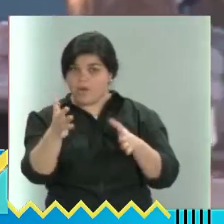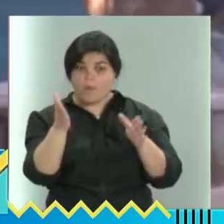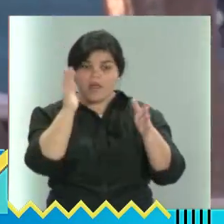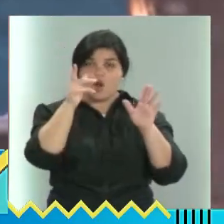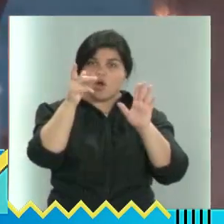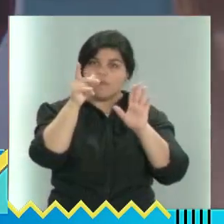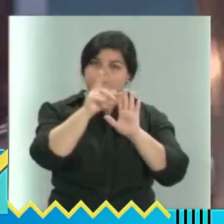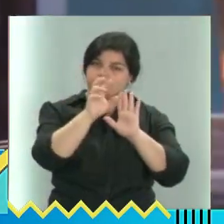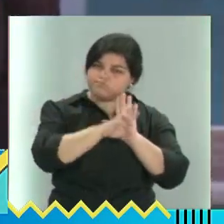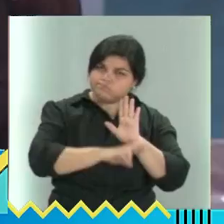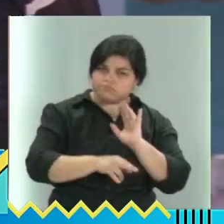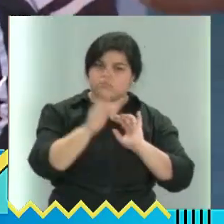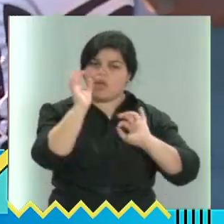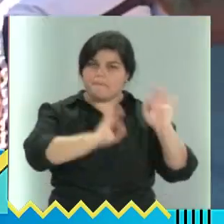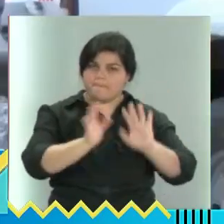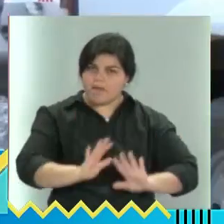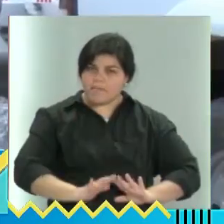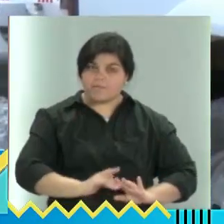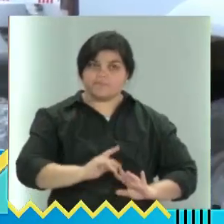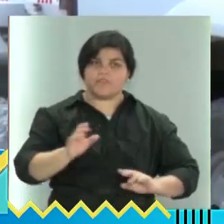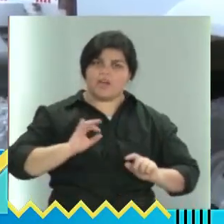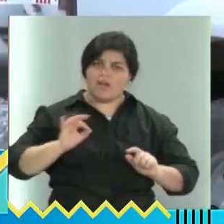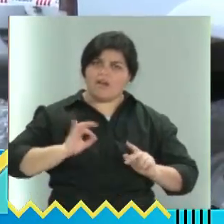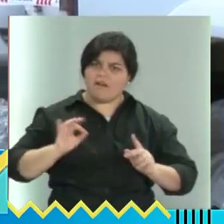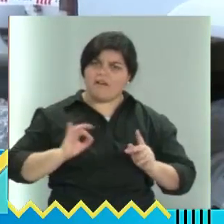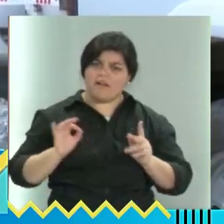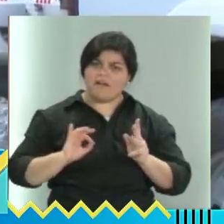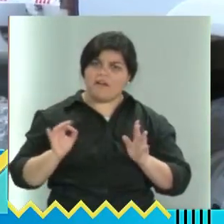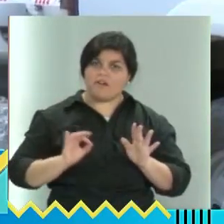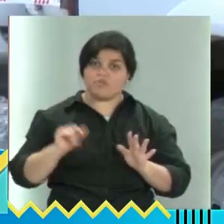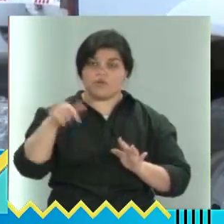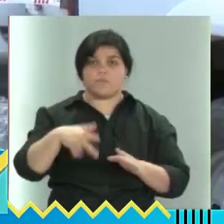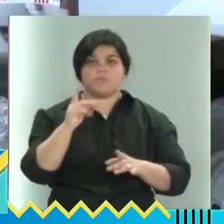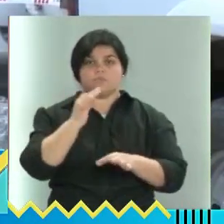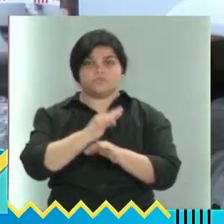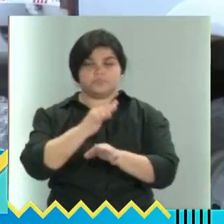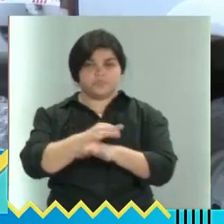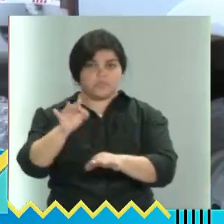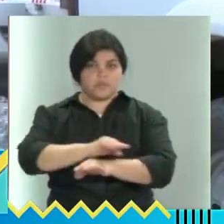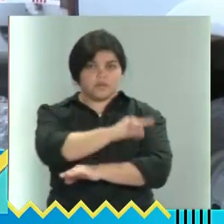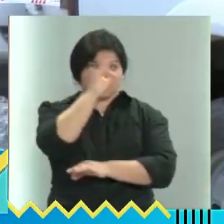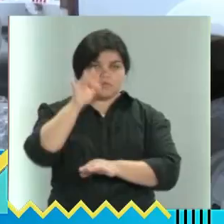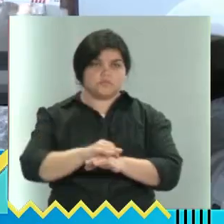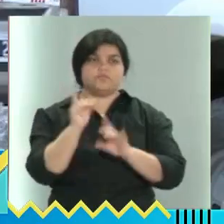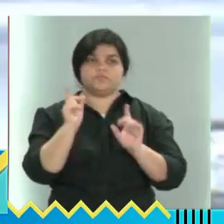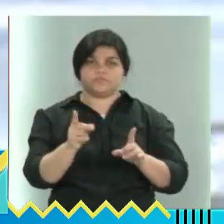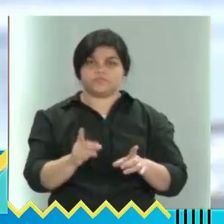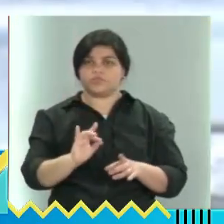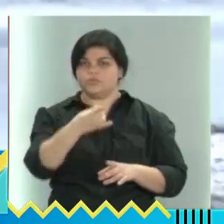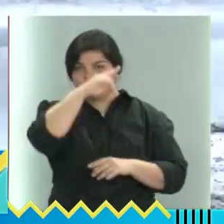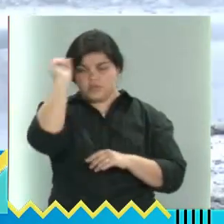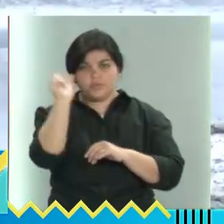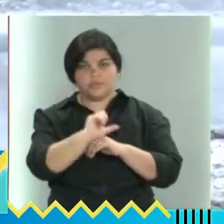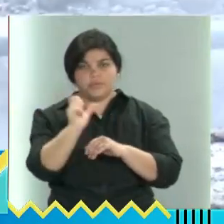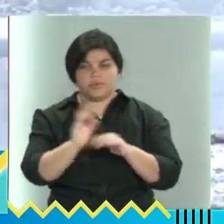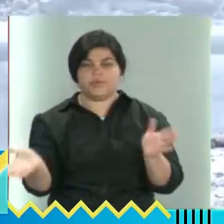llevó varias gestiones y el Colegio de Arquitectos empezó a participar con otras instituciones como la Universidad Nacional de Cuyo,